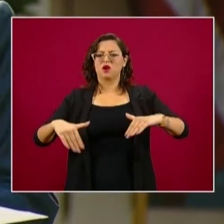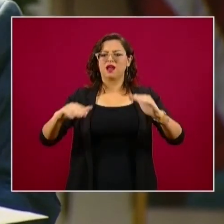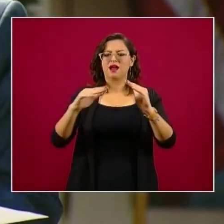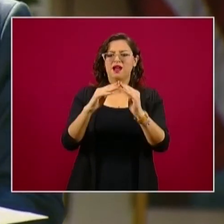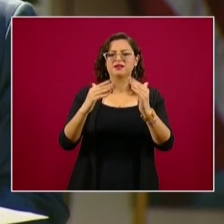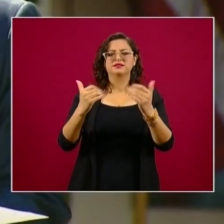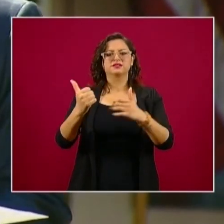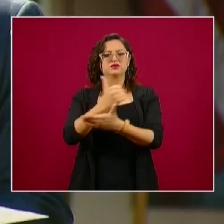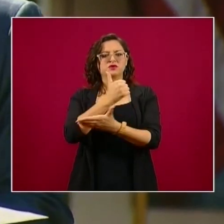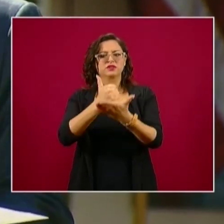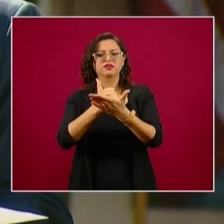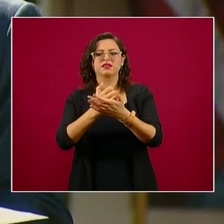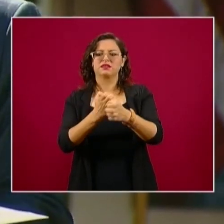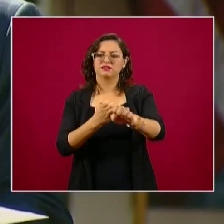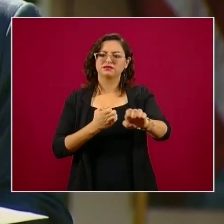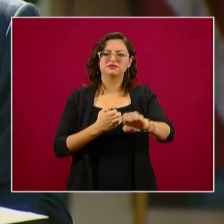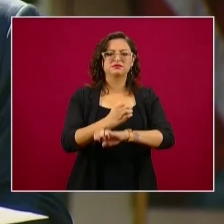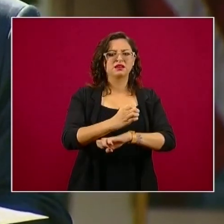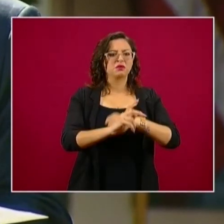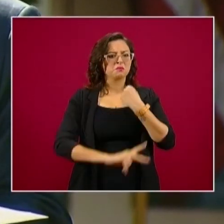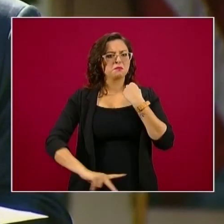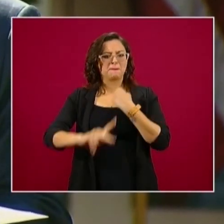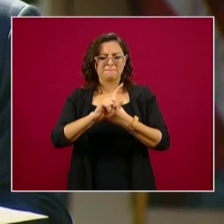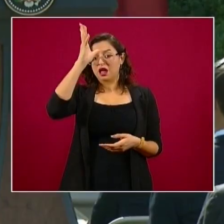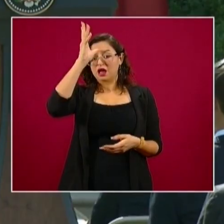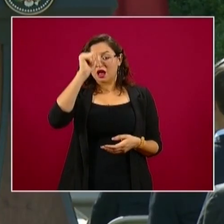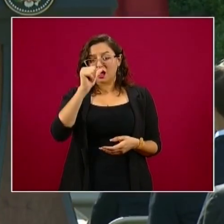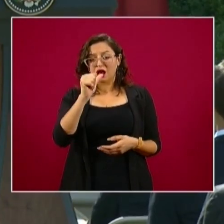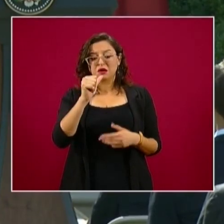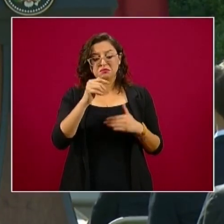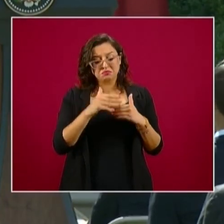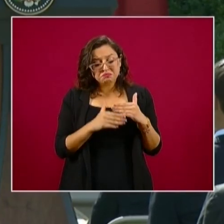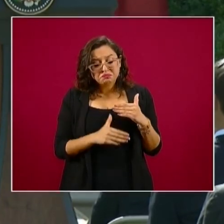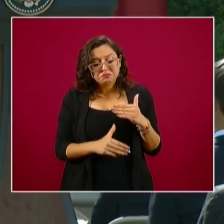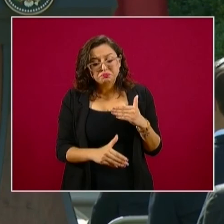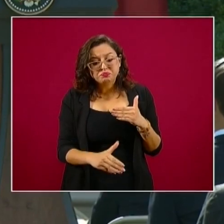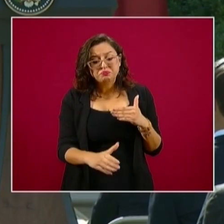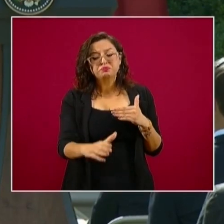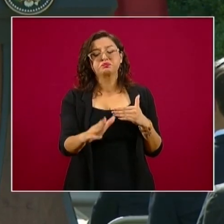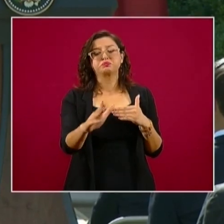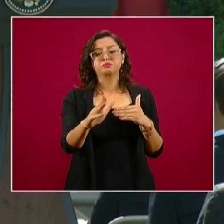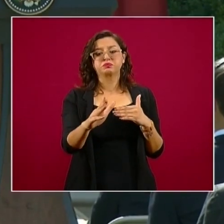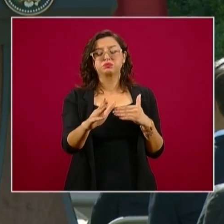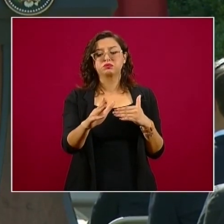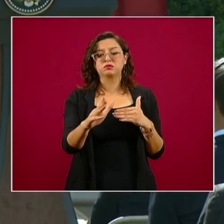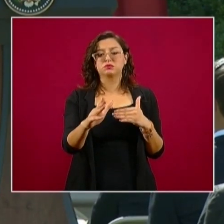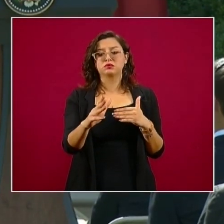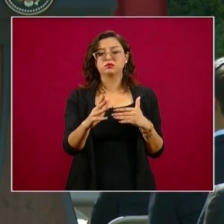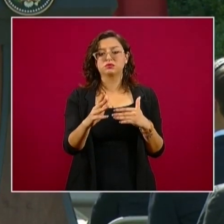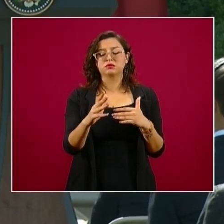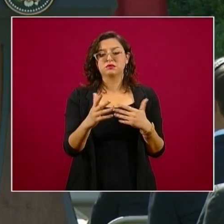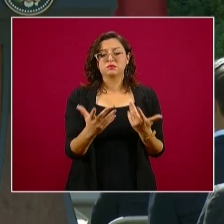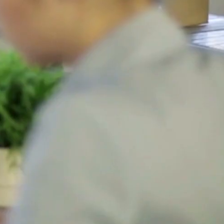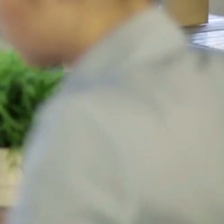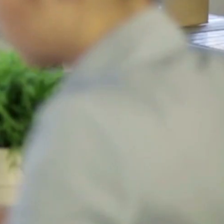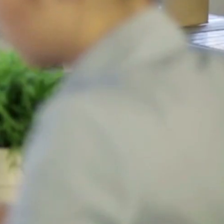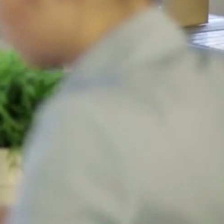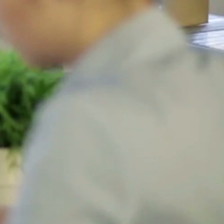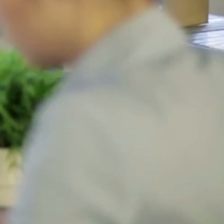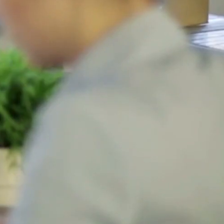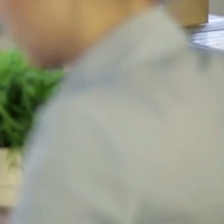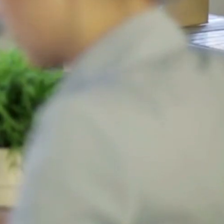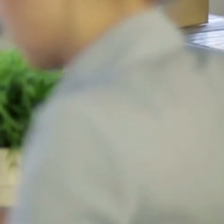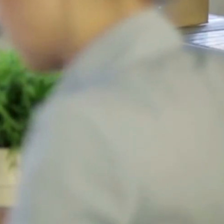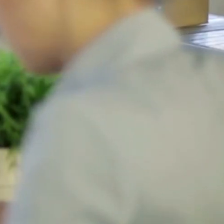naciones detalló que méxico puede aportar su joven creativo y responsable fuerza laboral para ser efectiva y